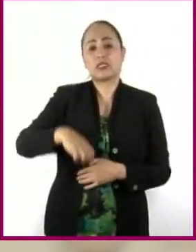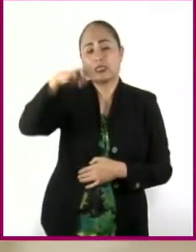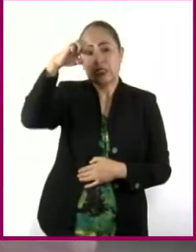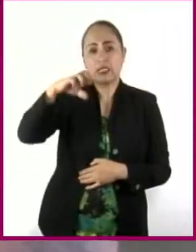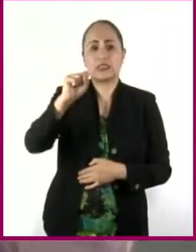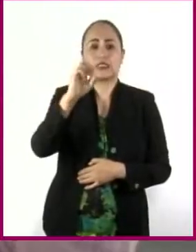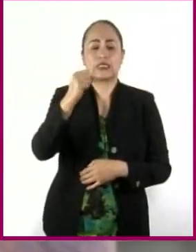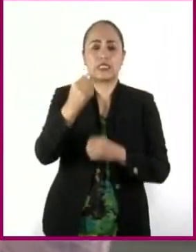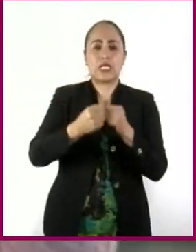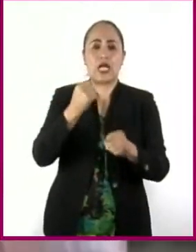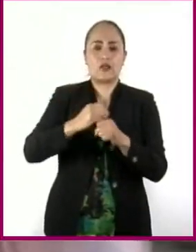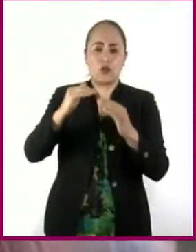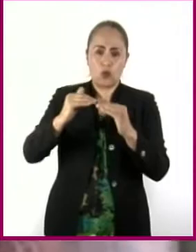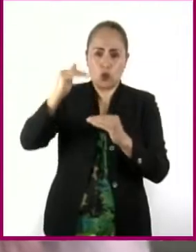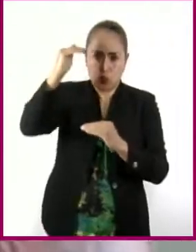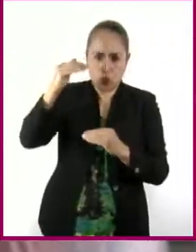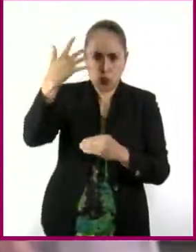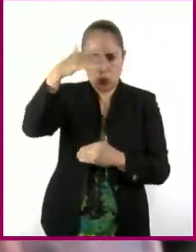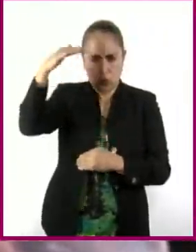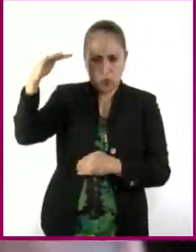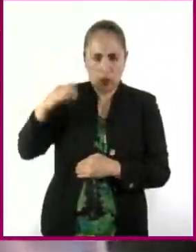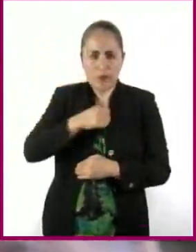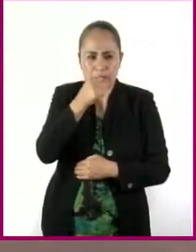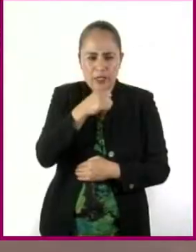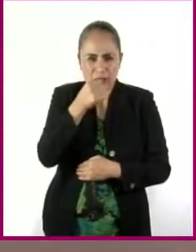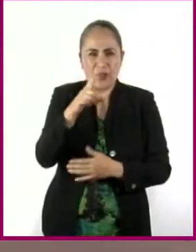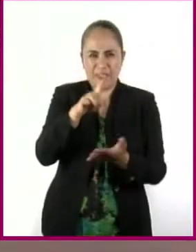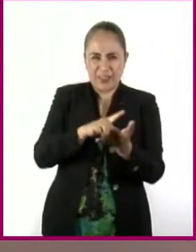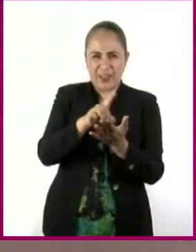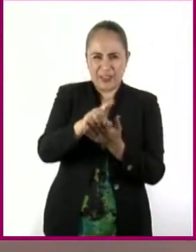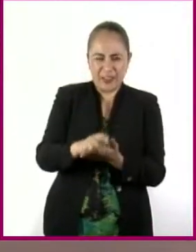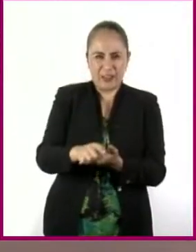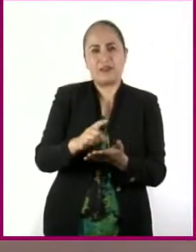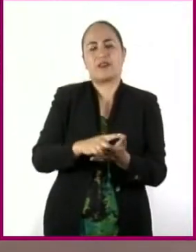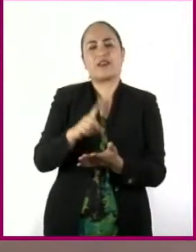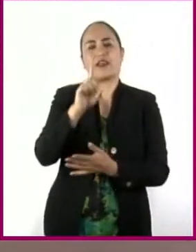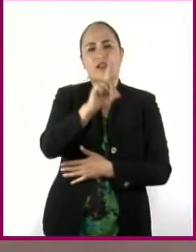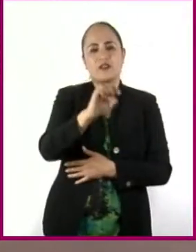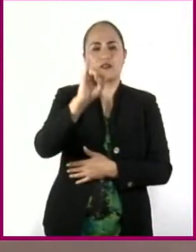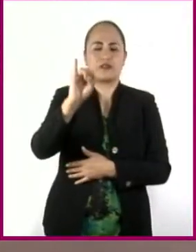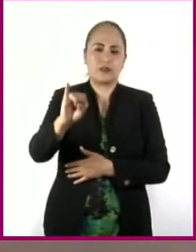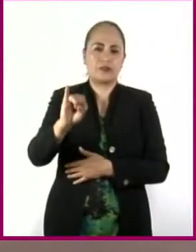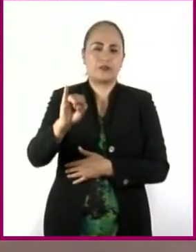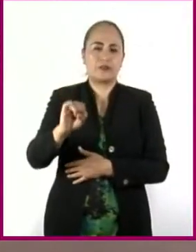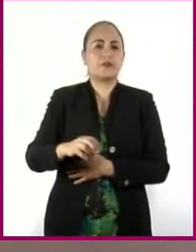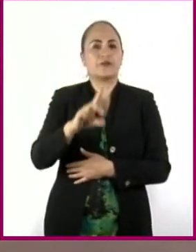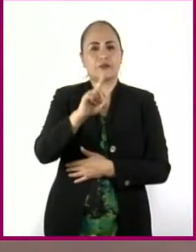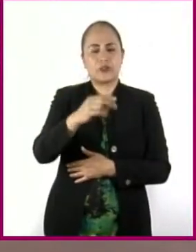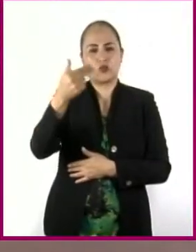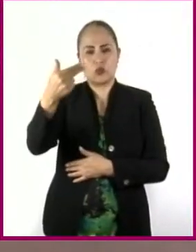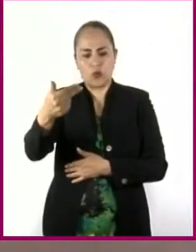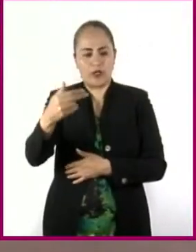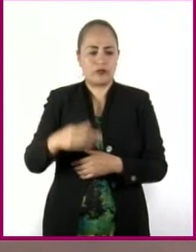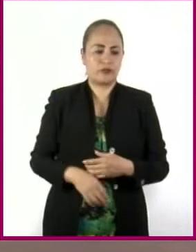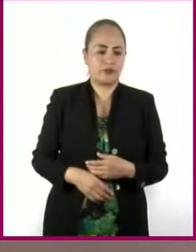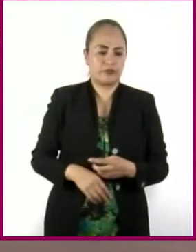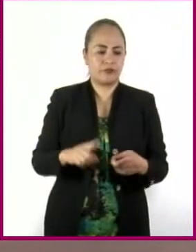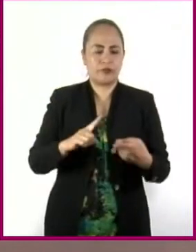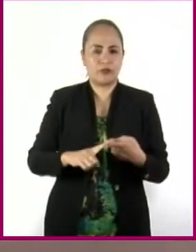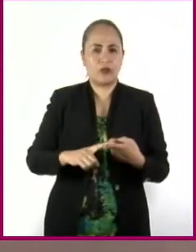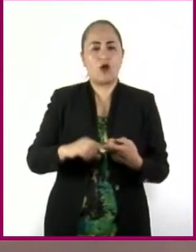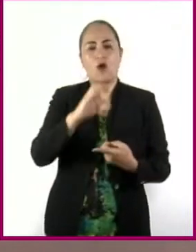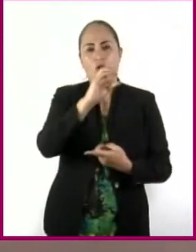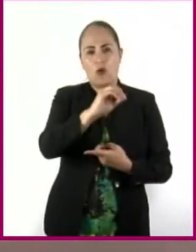están protegidas por la Declaración Universal de los Derechos Humanos, la Convención Americana sobre Derechos Humanos, los